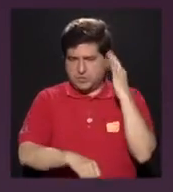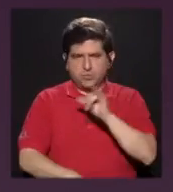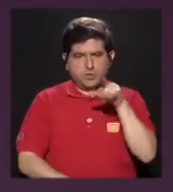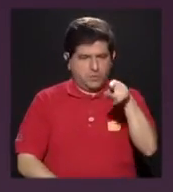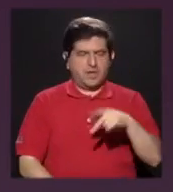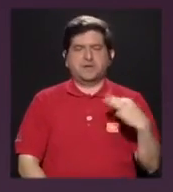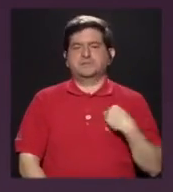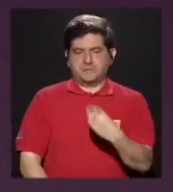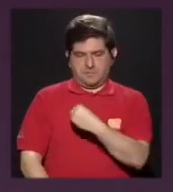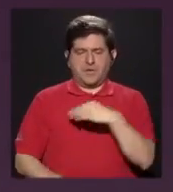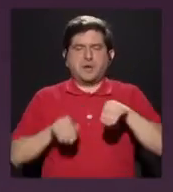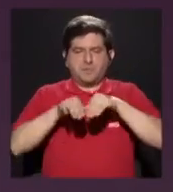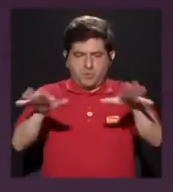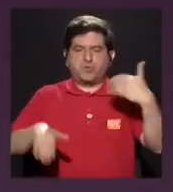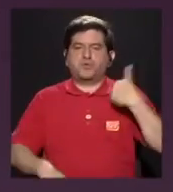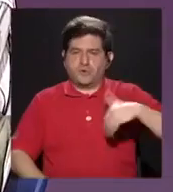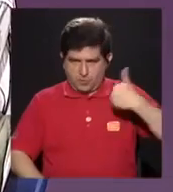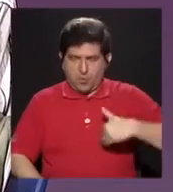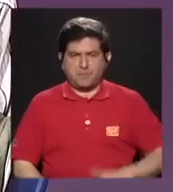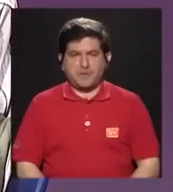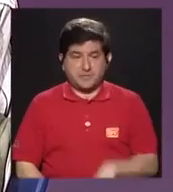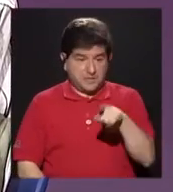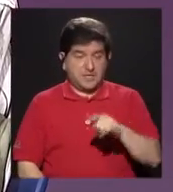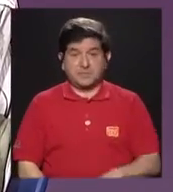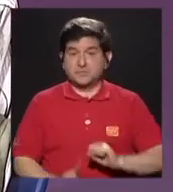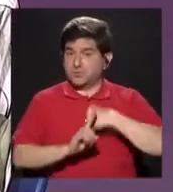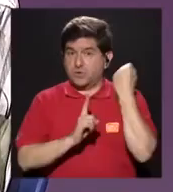forma parte de redes de hombres este